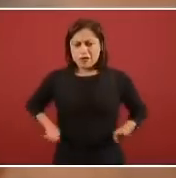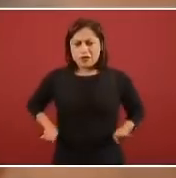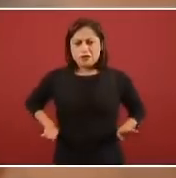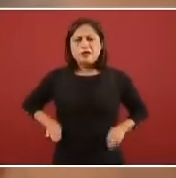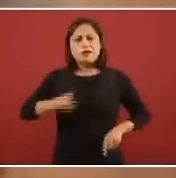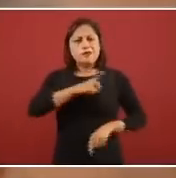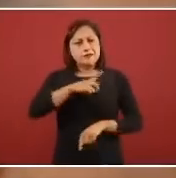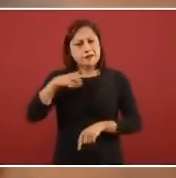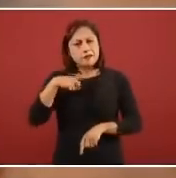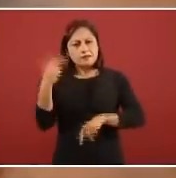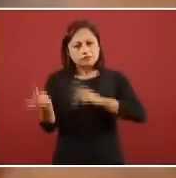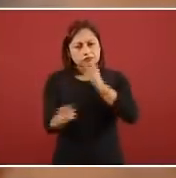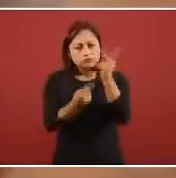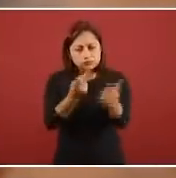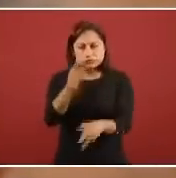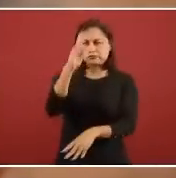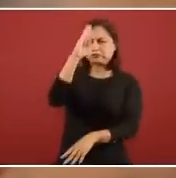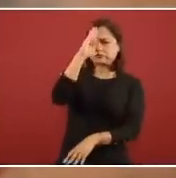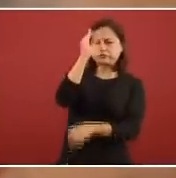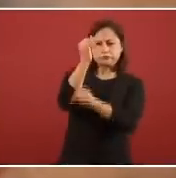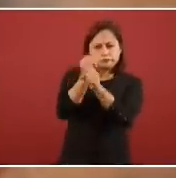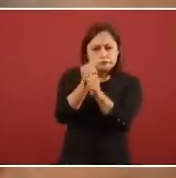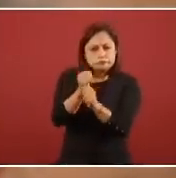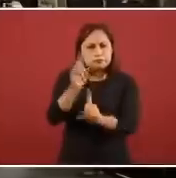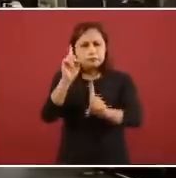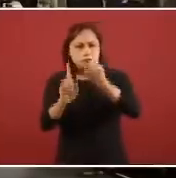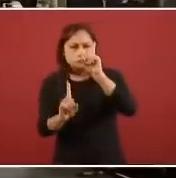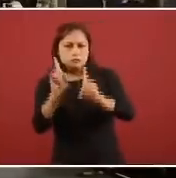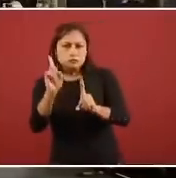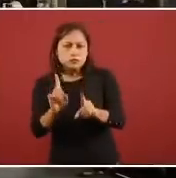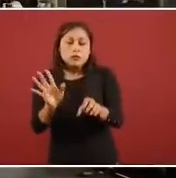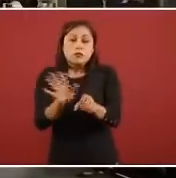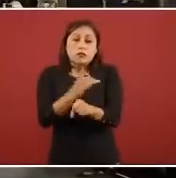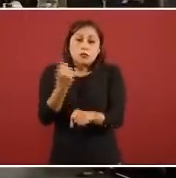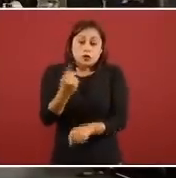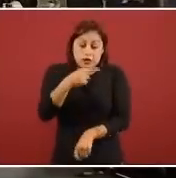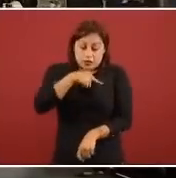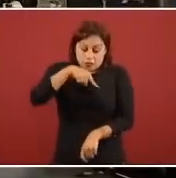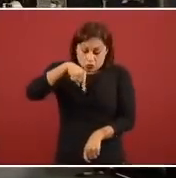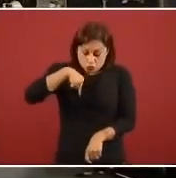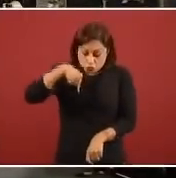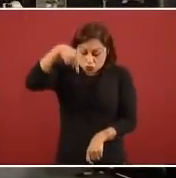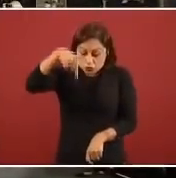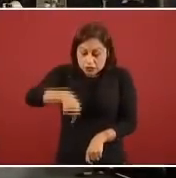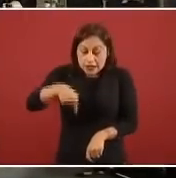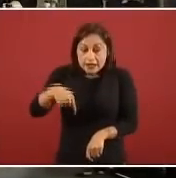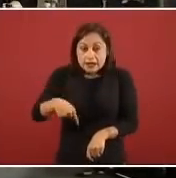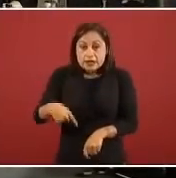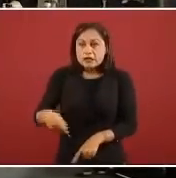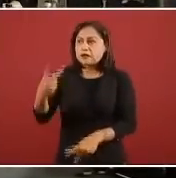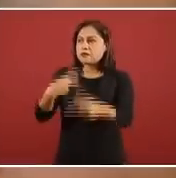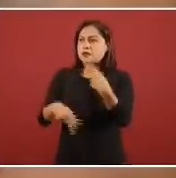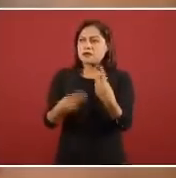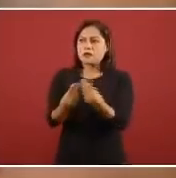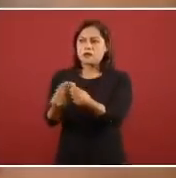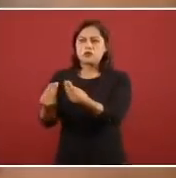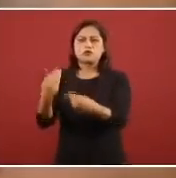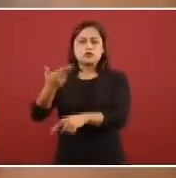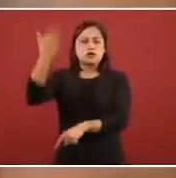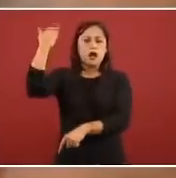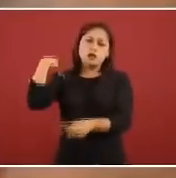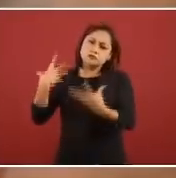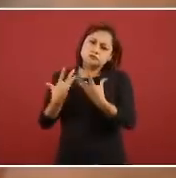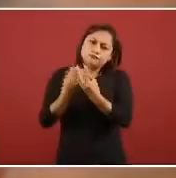un chayotero y le gritaban fuera, fuera, fuera. Pues esto fue lo que sucedió hoy en la mañanera. Irving Pineda de TV